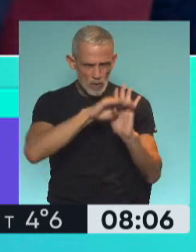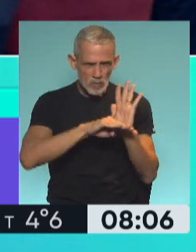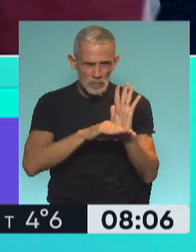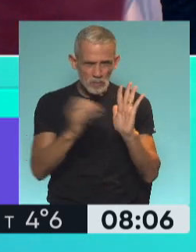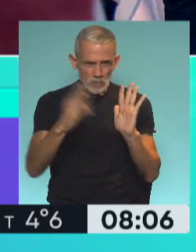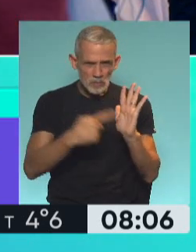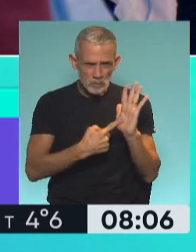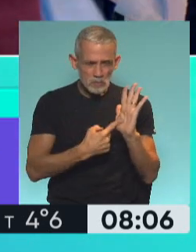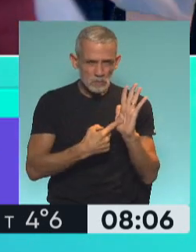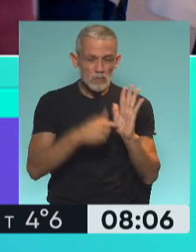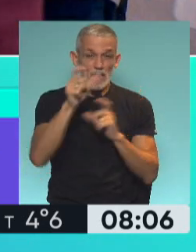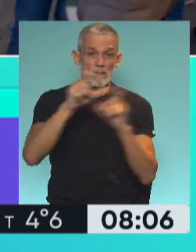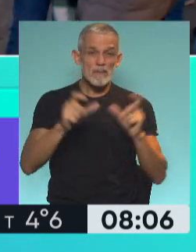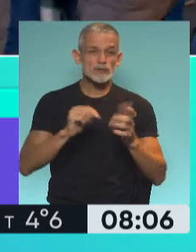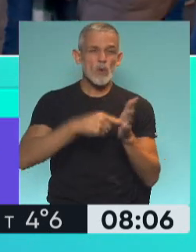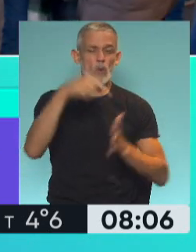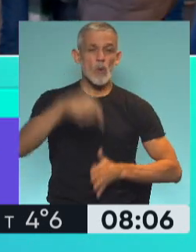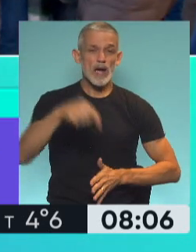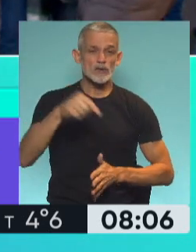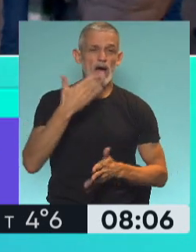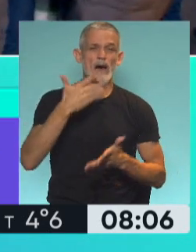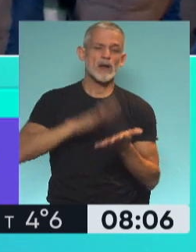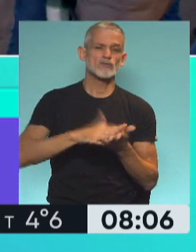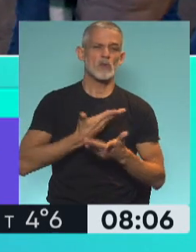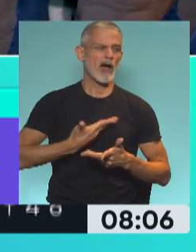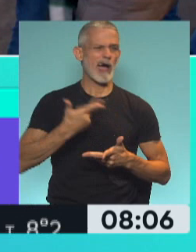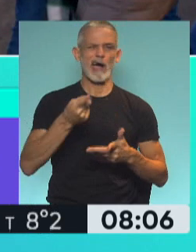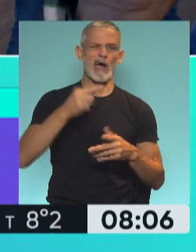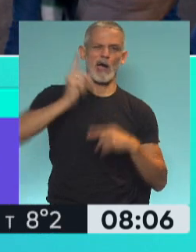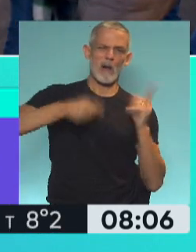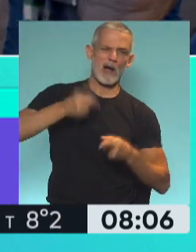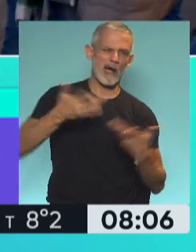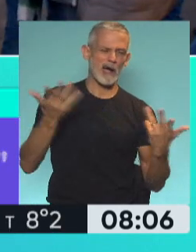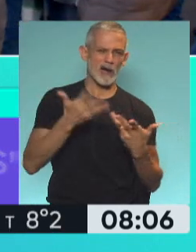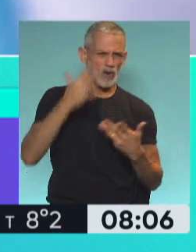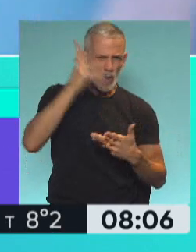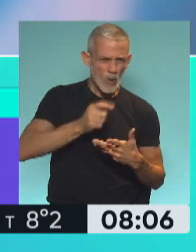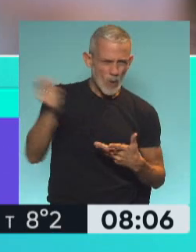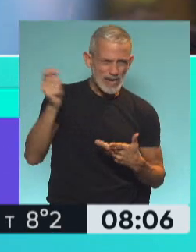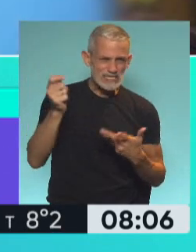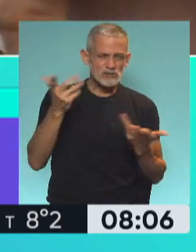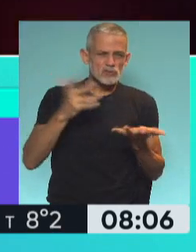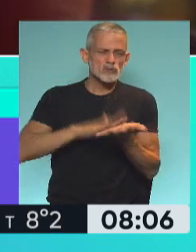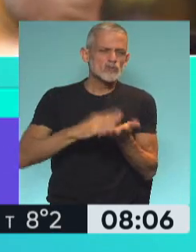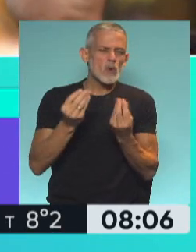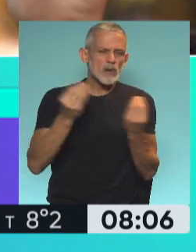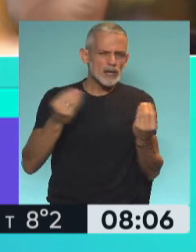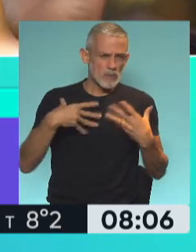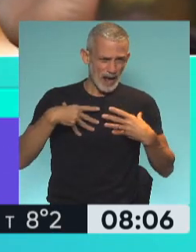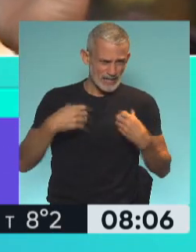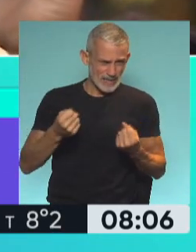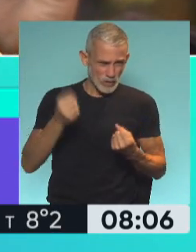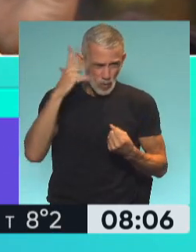medidas. Hubo funcionarios de la Ciudad de Buenos Aires que hablaron de estado de sitio. Se judicializó una cuestión estrictamente